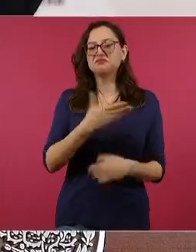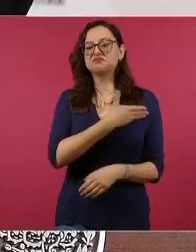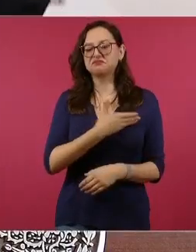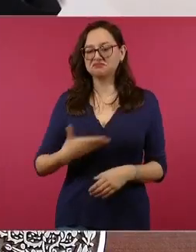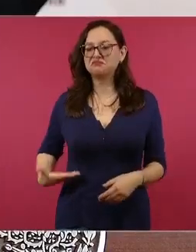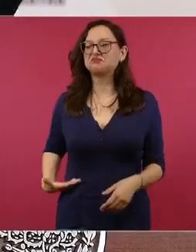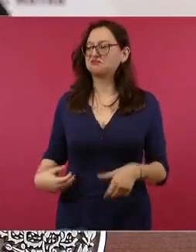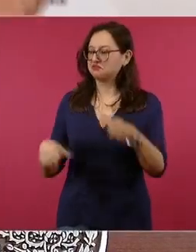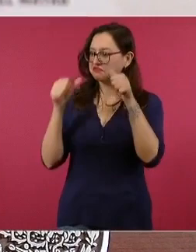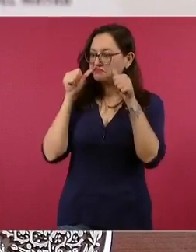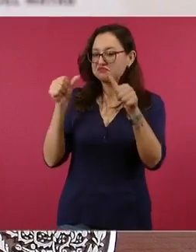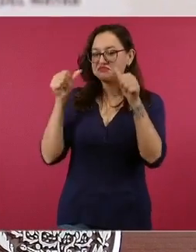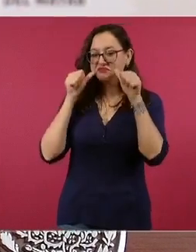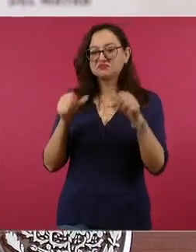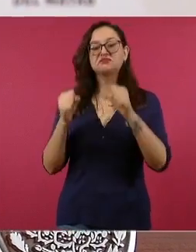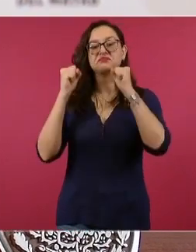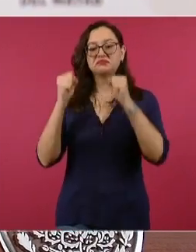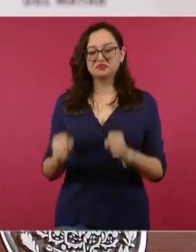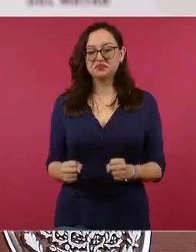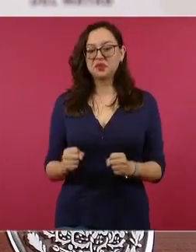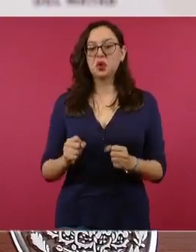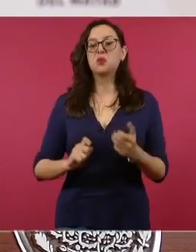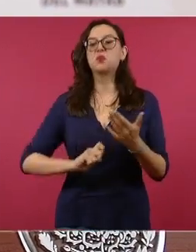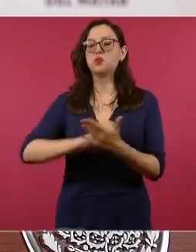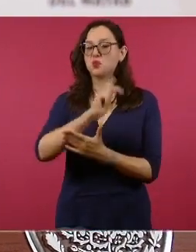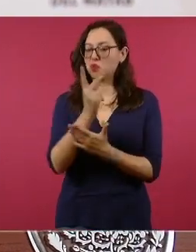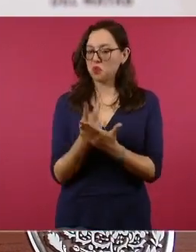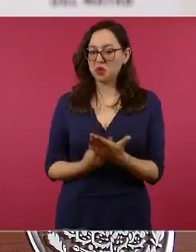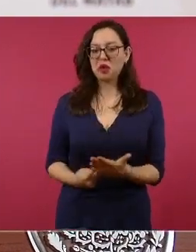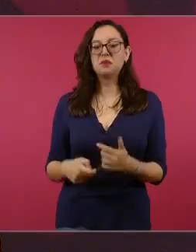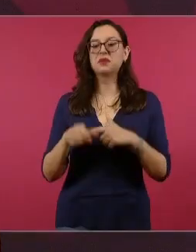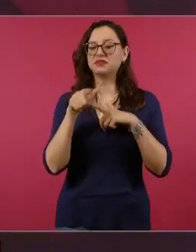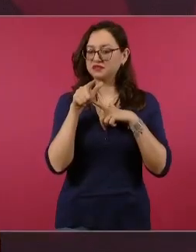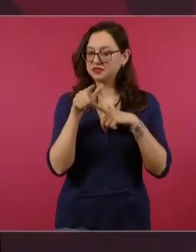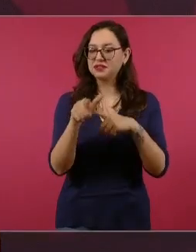que van a continuar los programas de bienestar